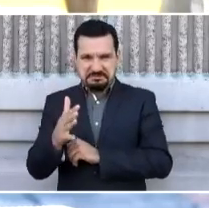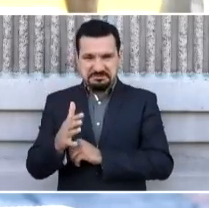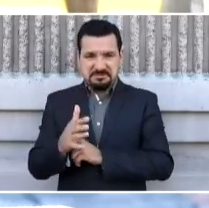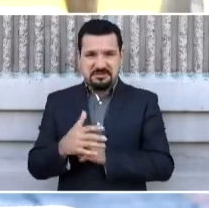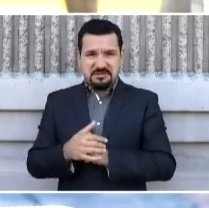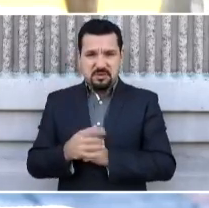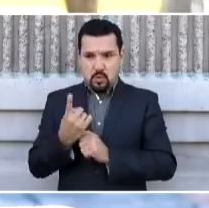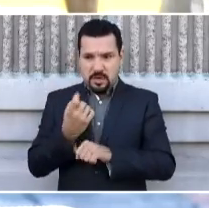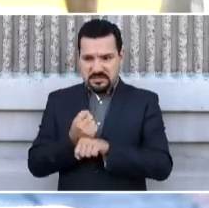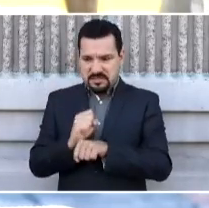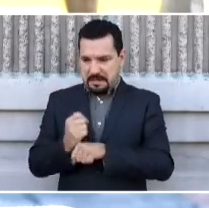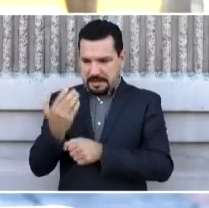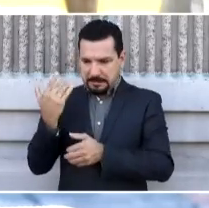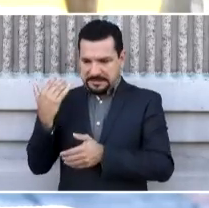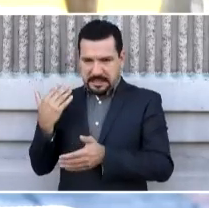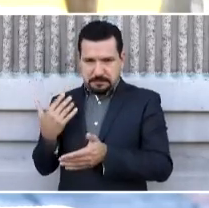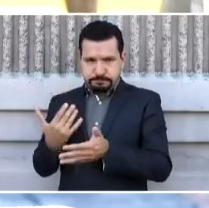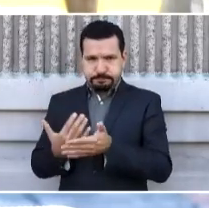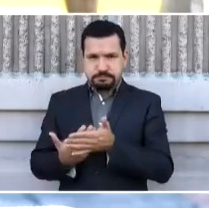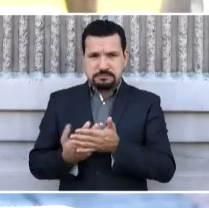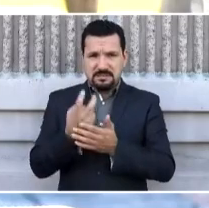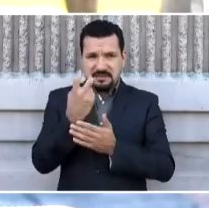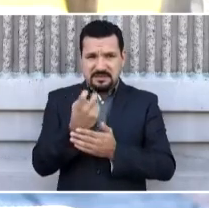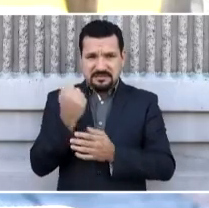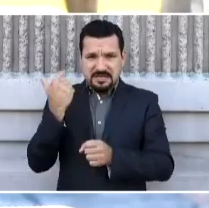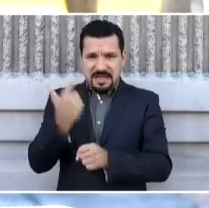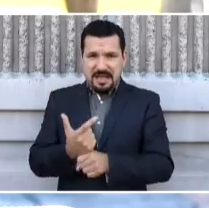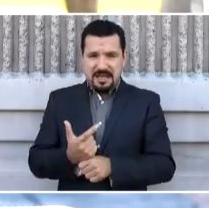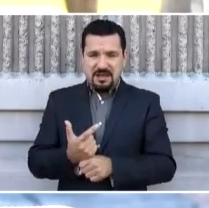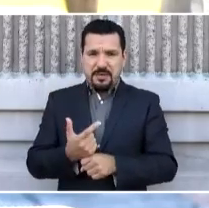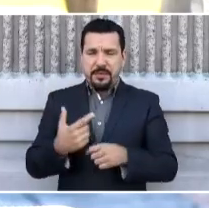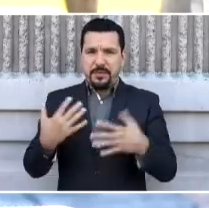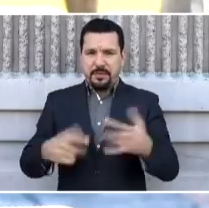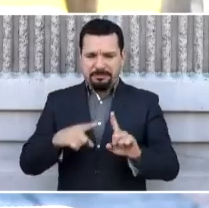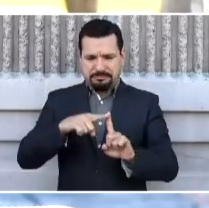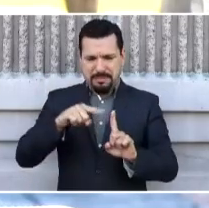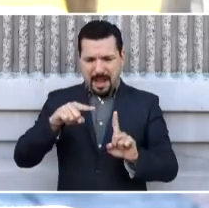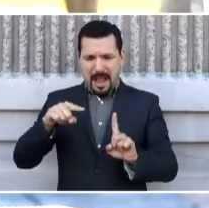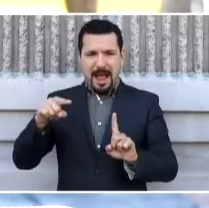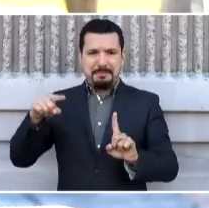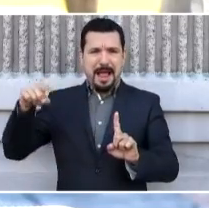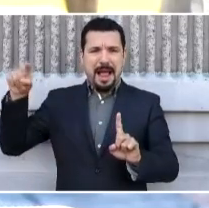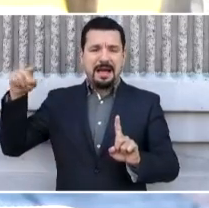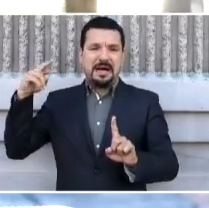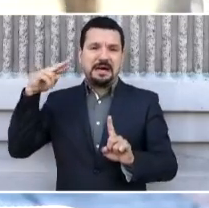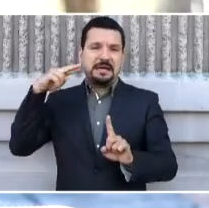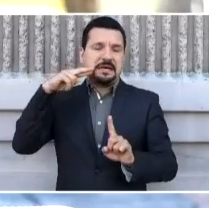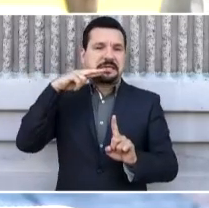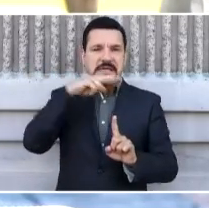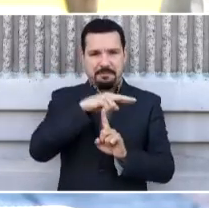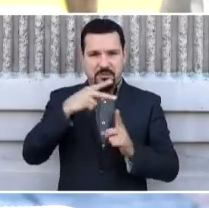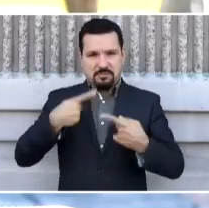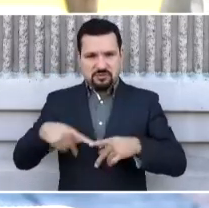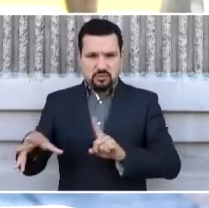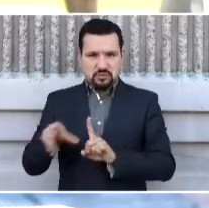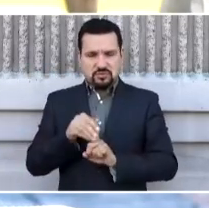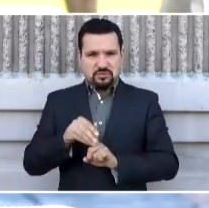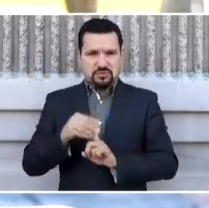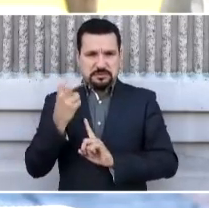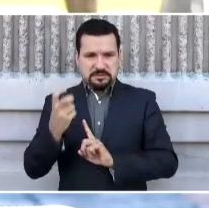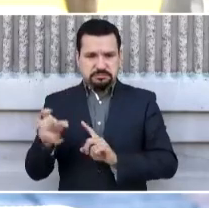ocurrió en la última semana, lo que por supuesto es una evidencia de la aceleración de la morbilidad,